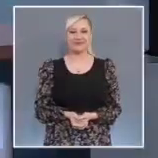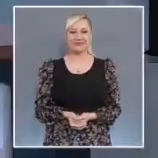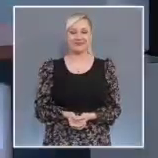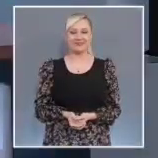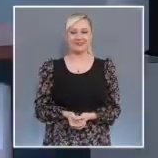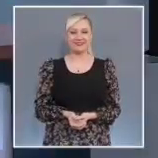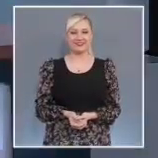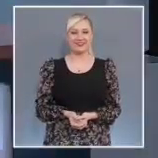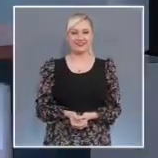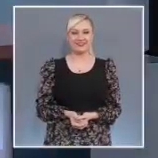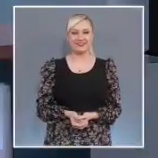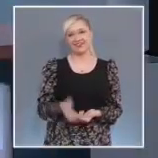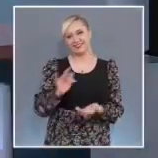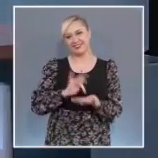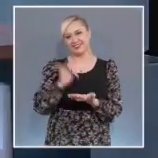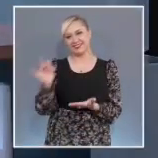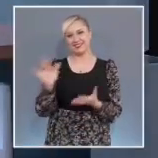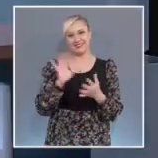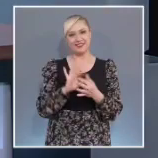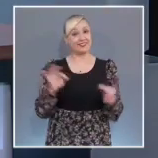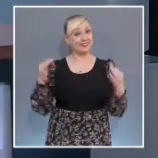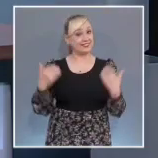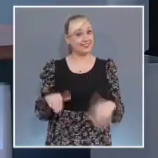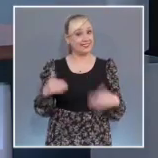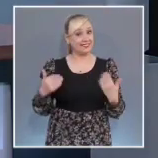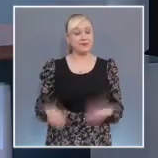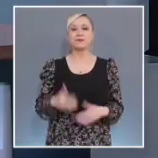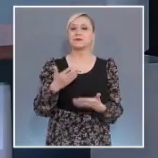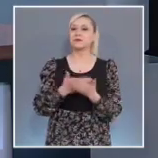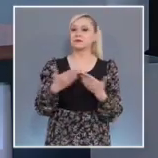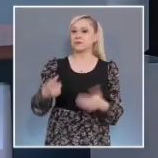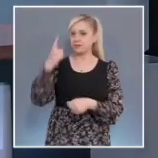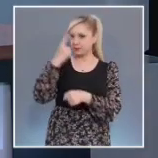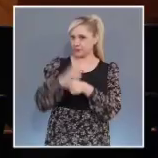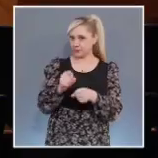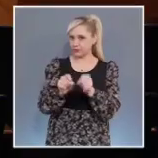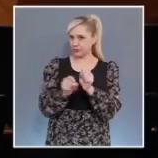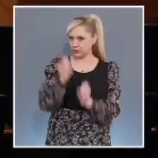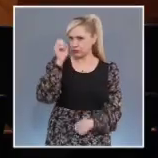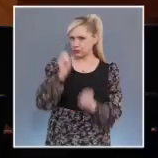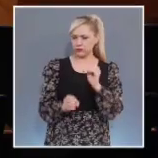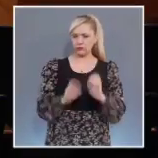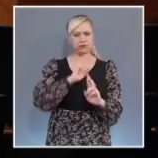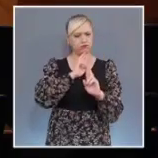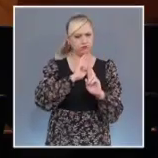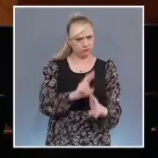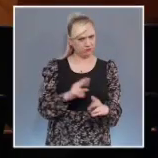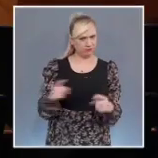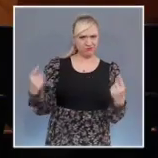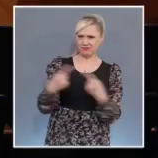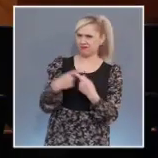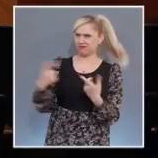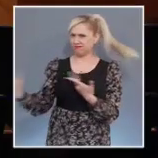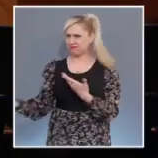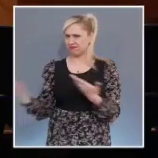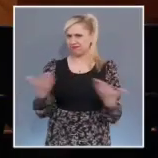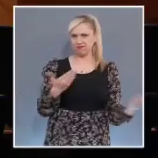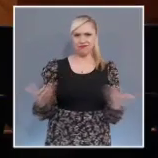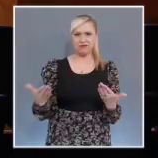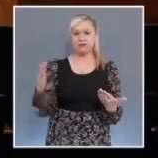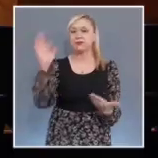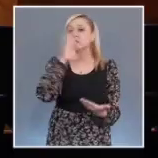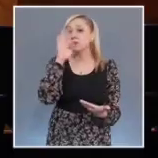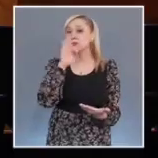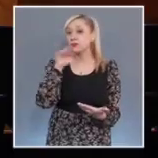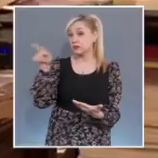Muchas gracias, Citlali. La primera sala de la Corte, al resolver una contradicción de criterios, estableció que si el defensor del